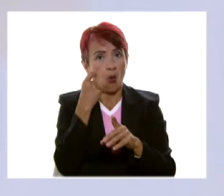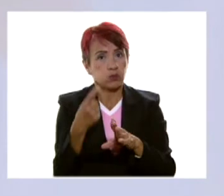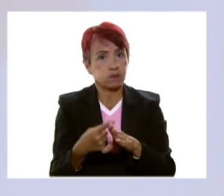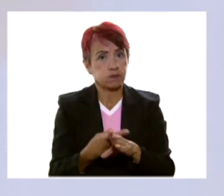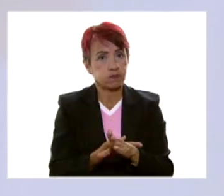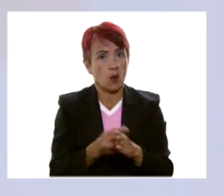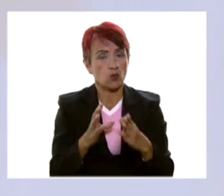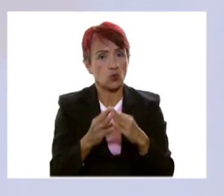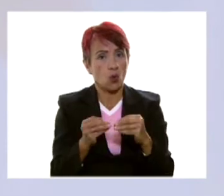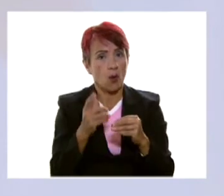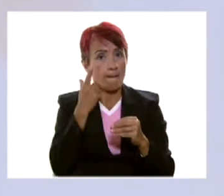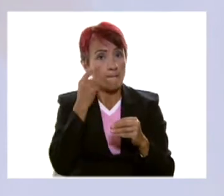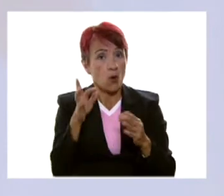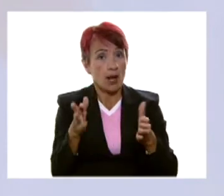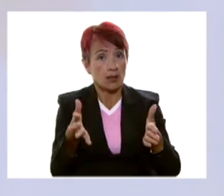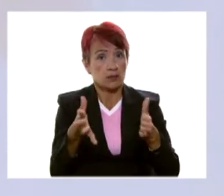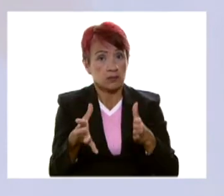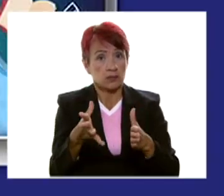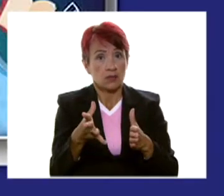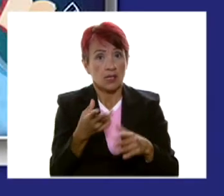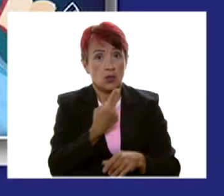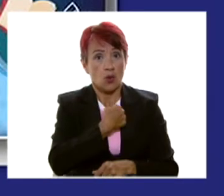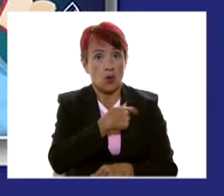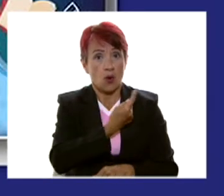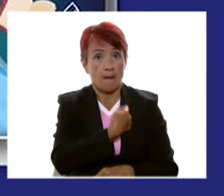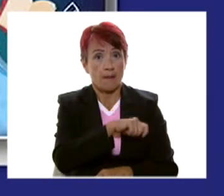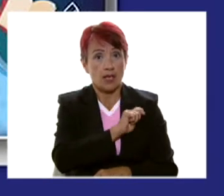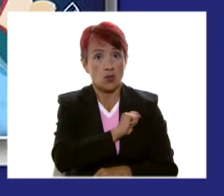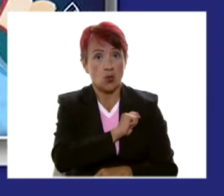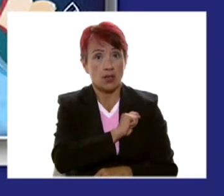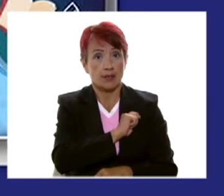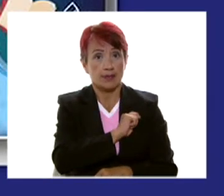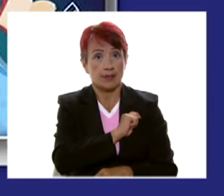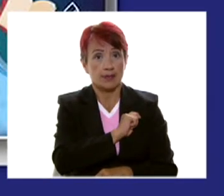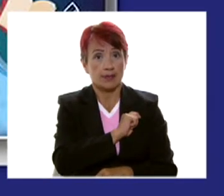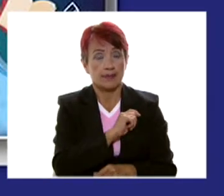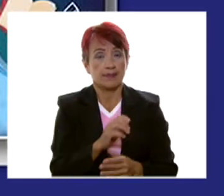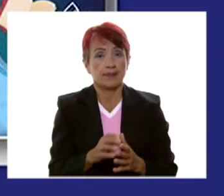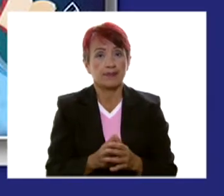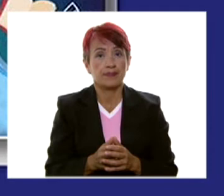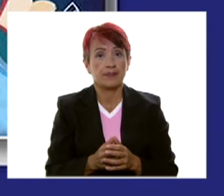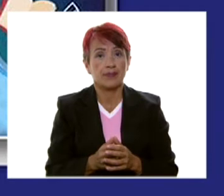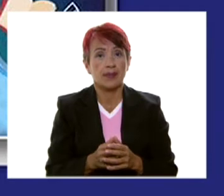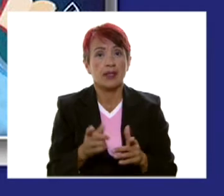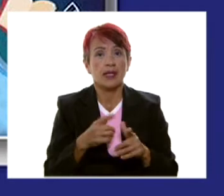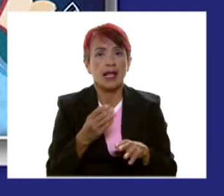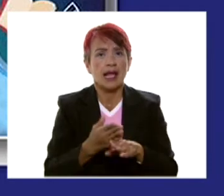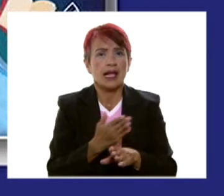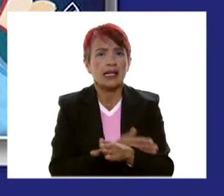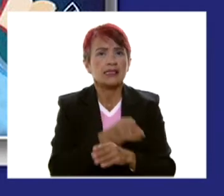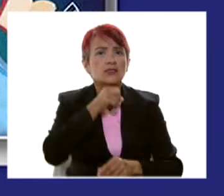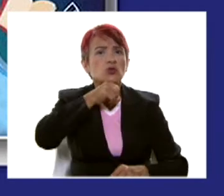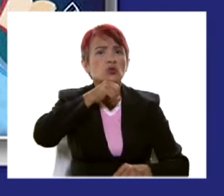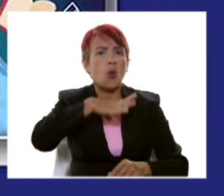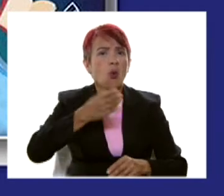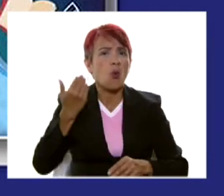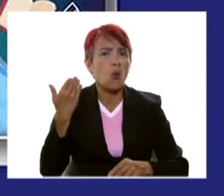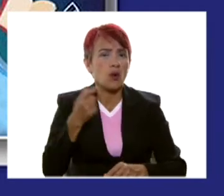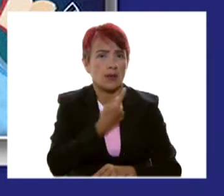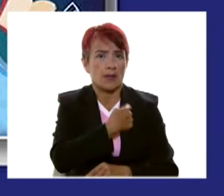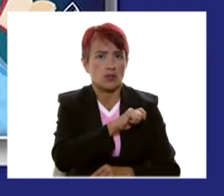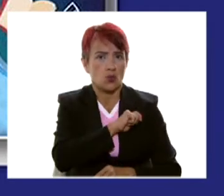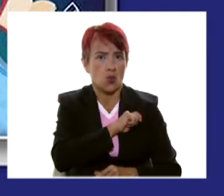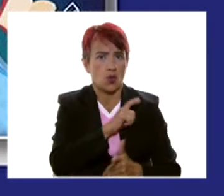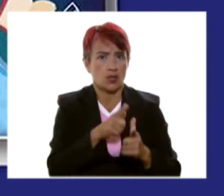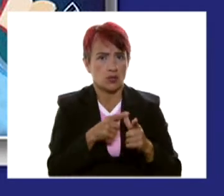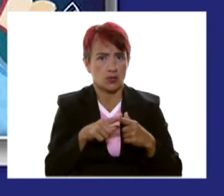la conquista de hace años de los españoles durante la época de la colonización, de la invasión española. La